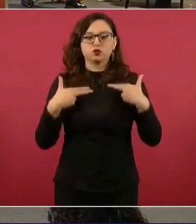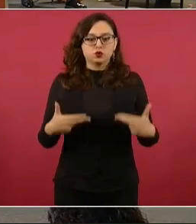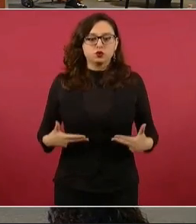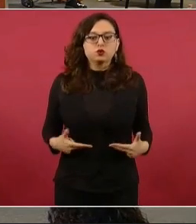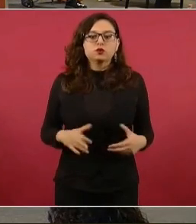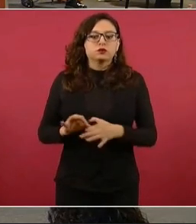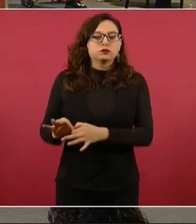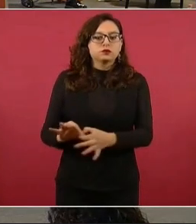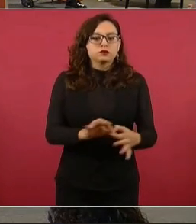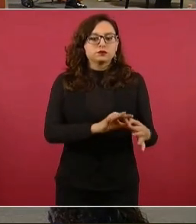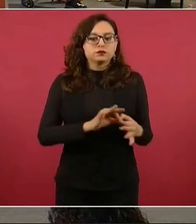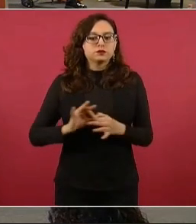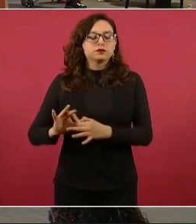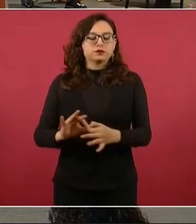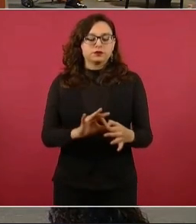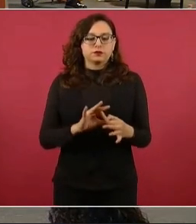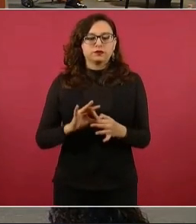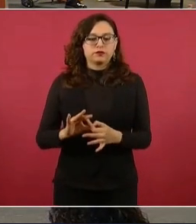humanista,